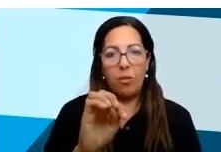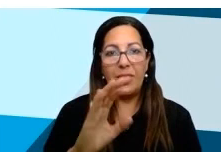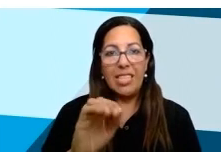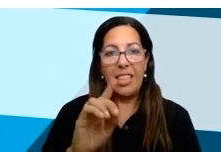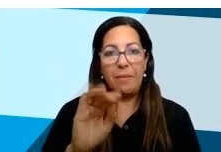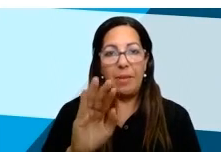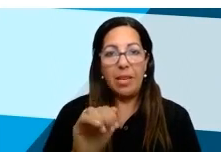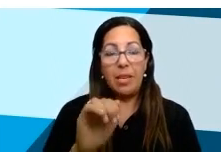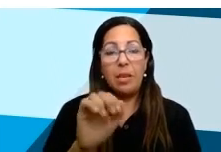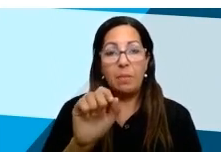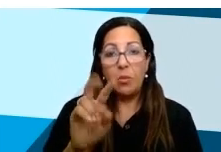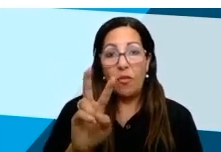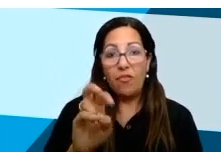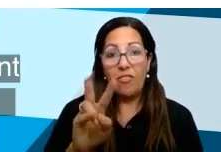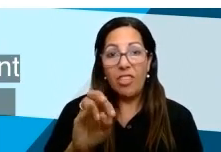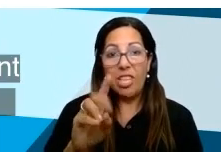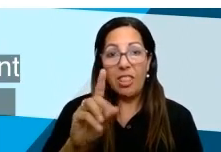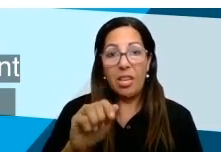info@vivienda.pr.gov.